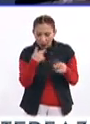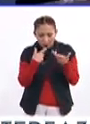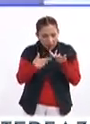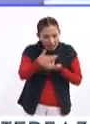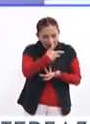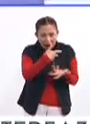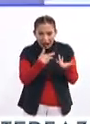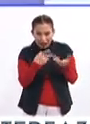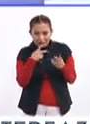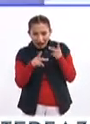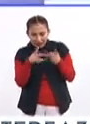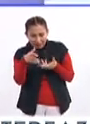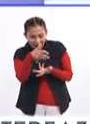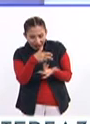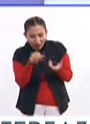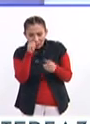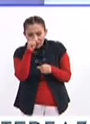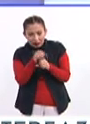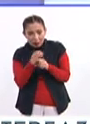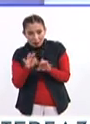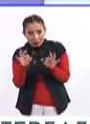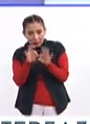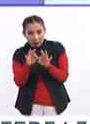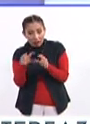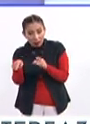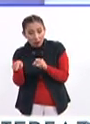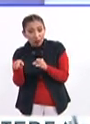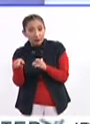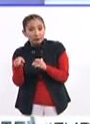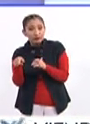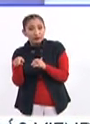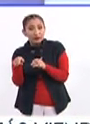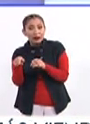diálogos con una secretaría tan importante, tan activa como